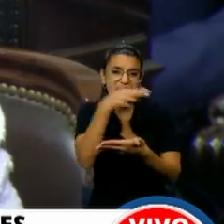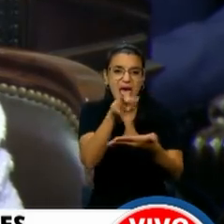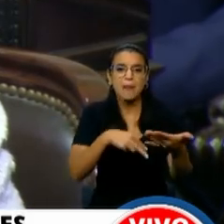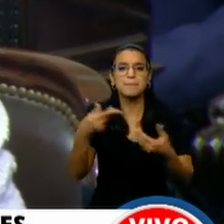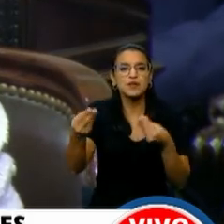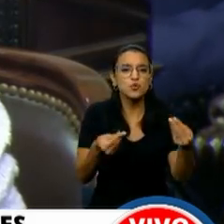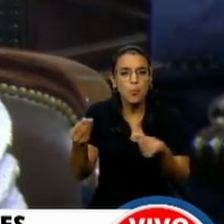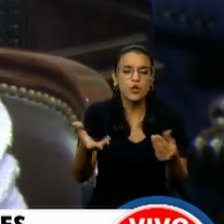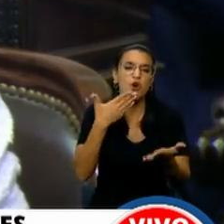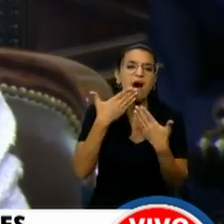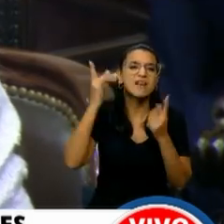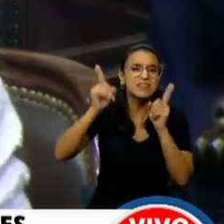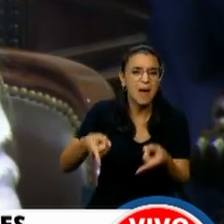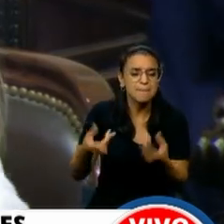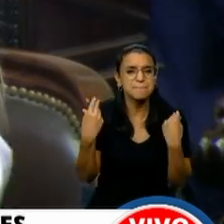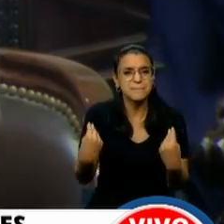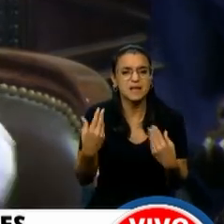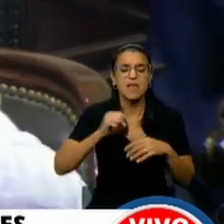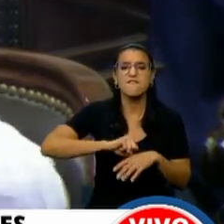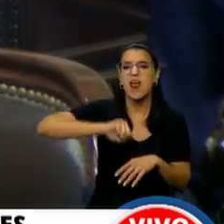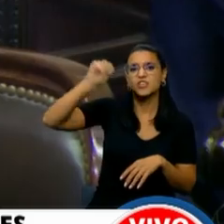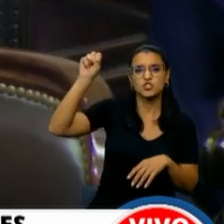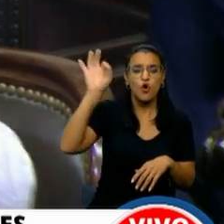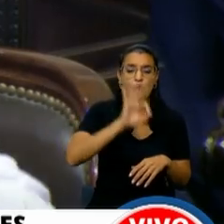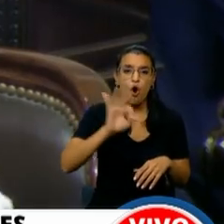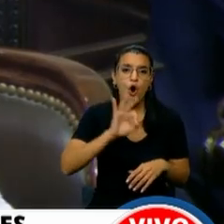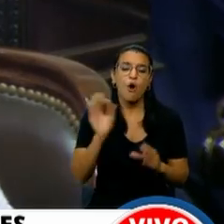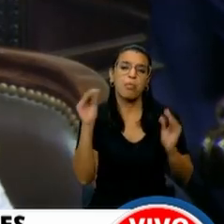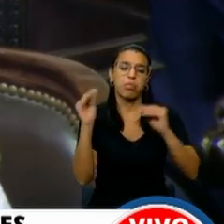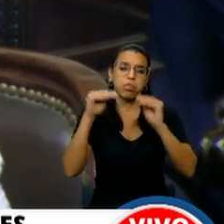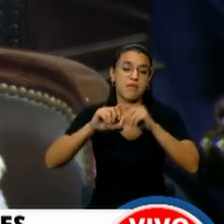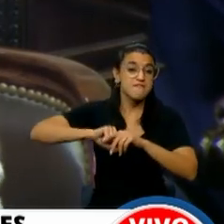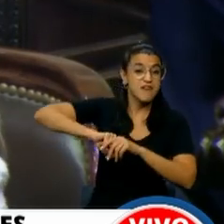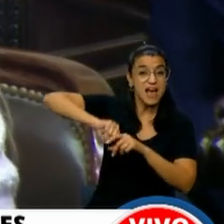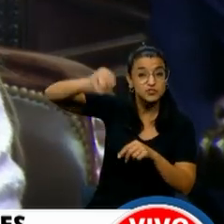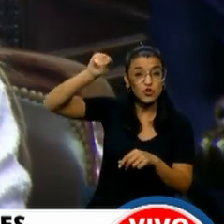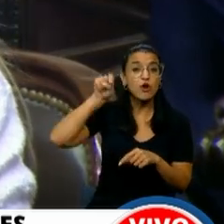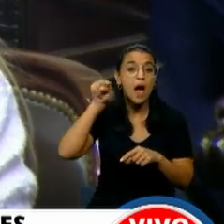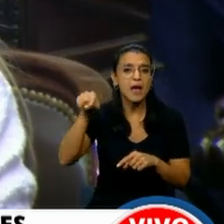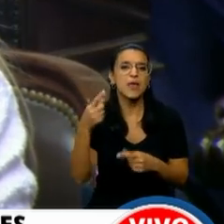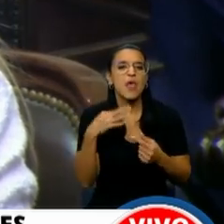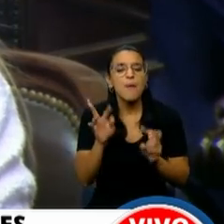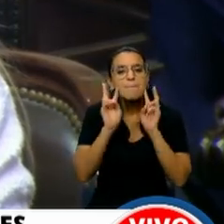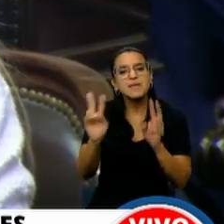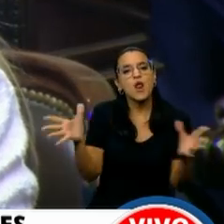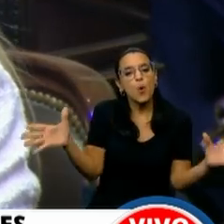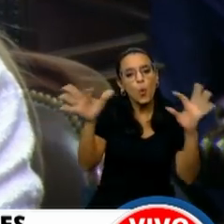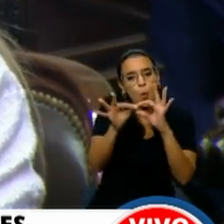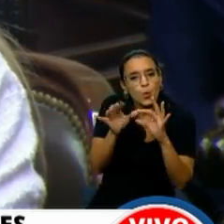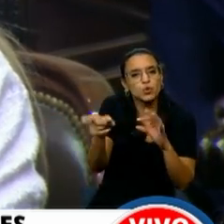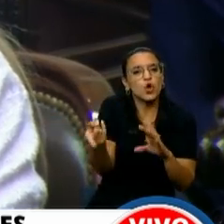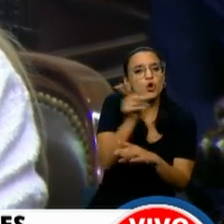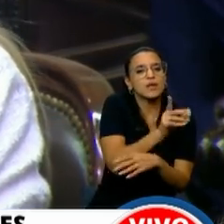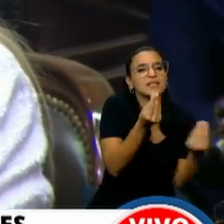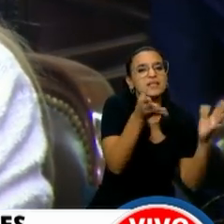presupuesto que habla además de que la inflación o la sobreestimación de la inflación hay que mirarla en conjunto con